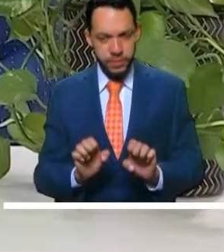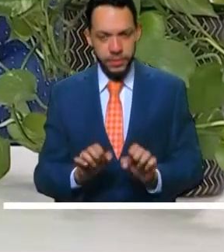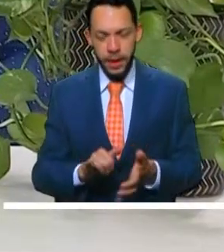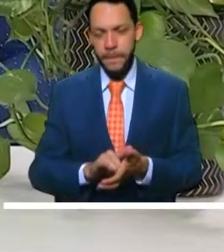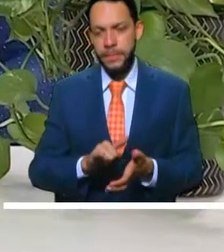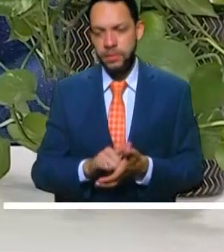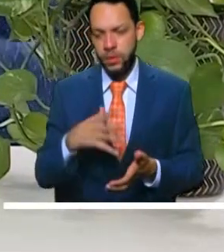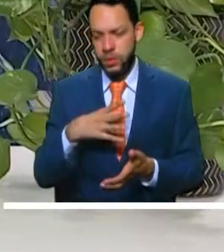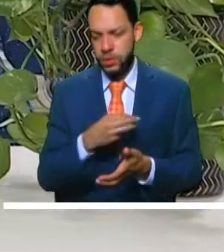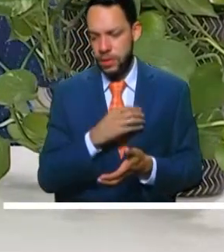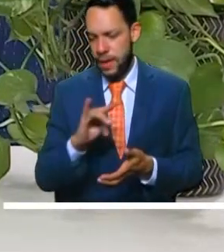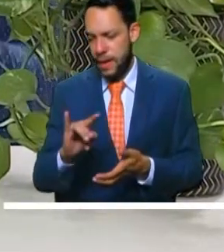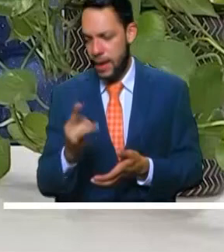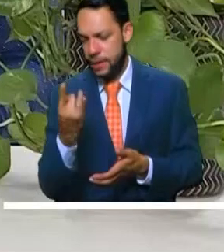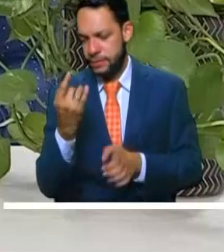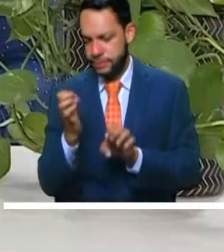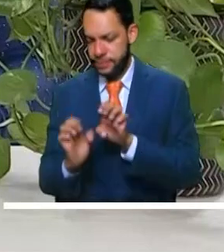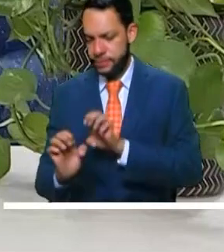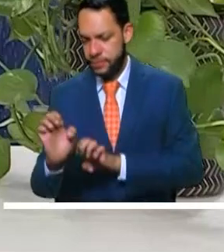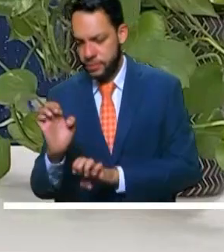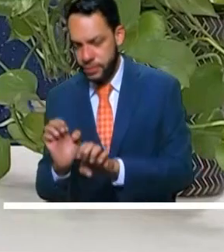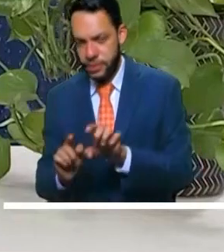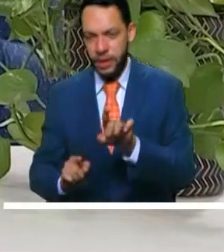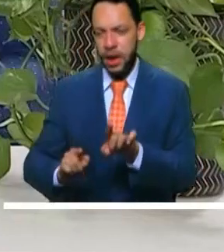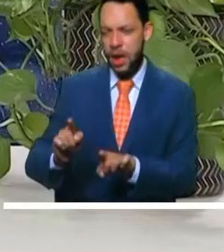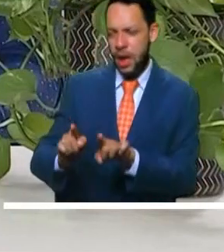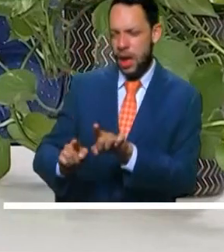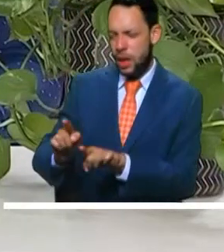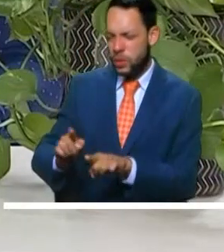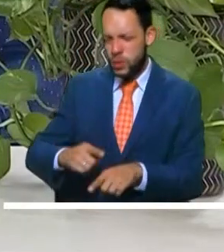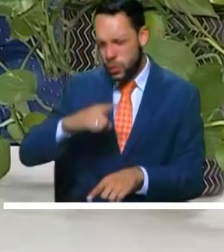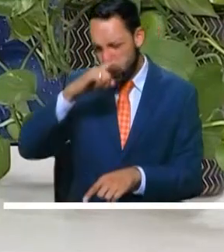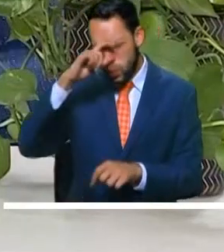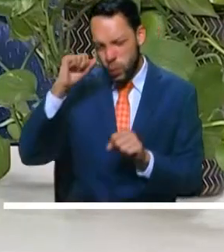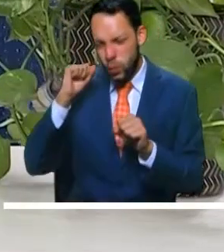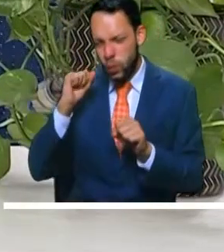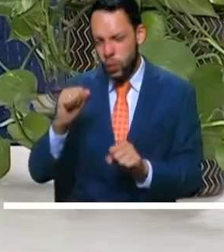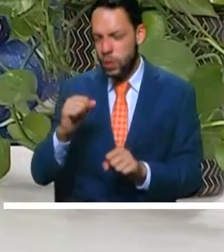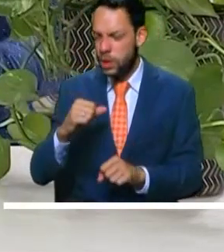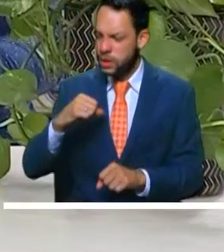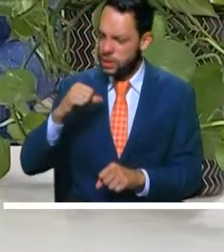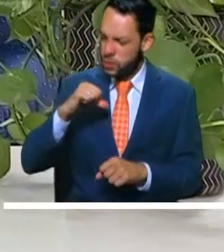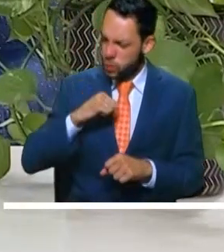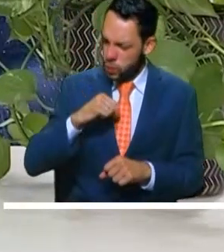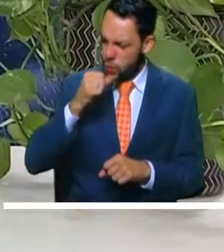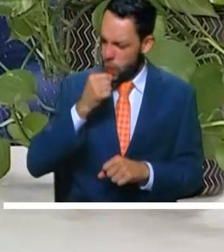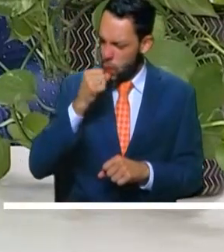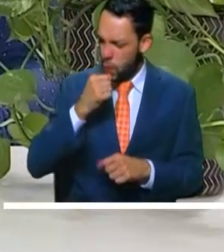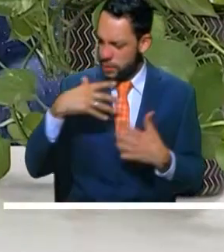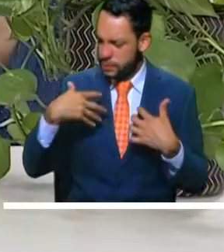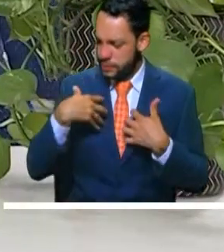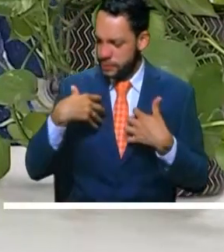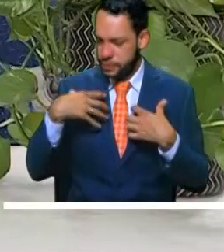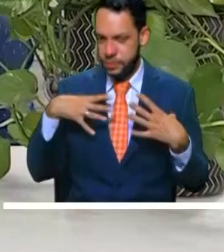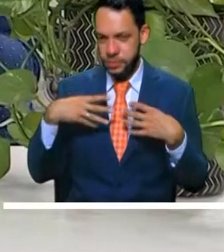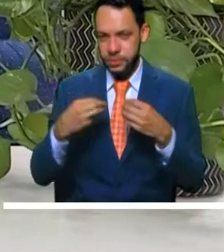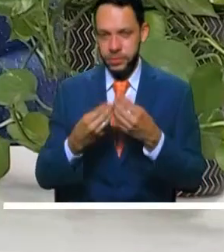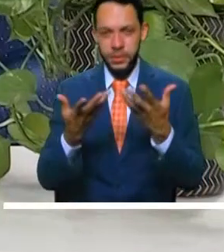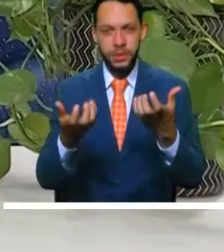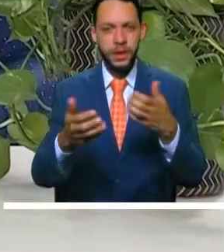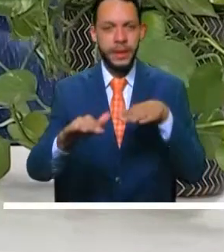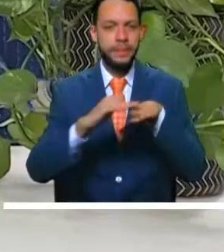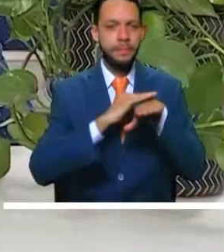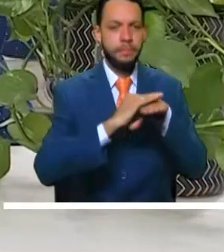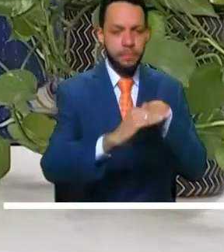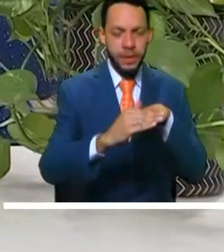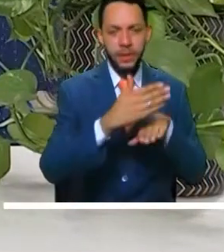de dietas estamos hablando de restricción, de sacrificio, y en cambio lo que hacemos en el Parque de la Salud es invitarte a